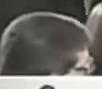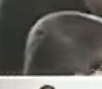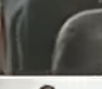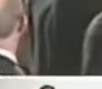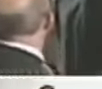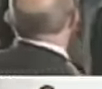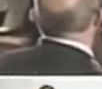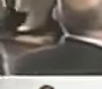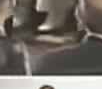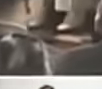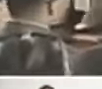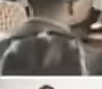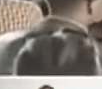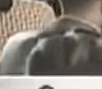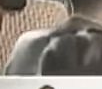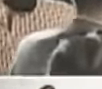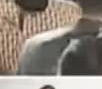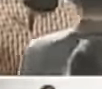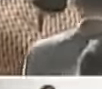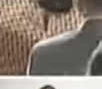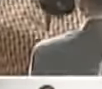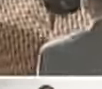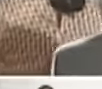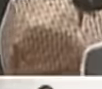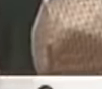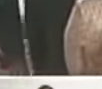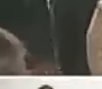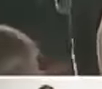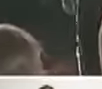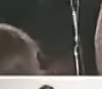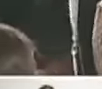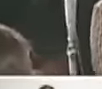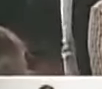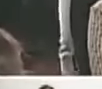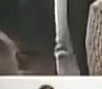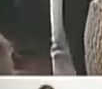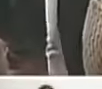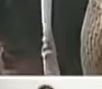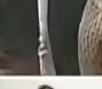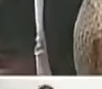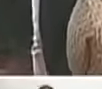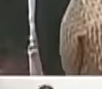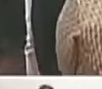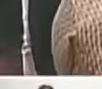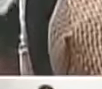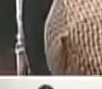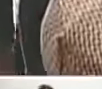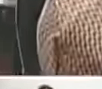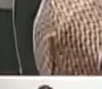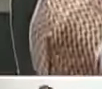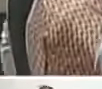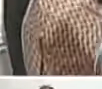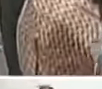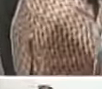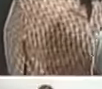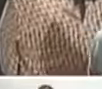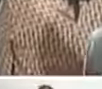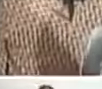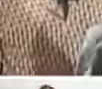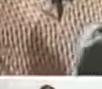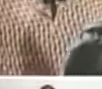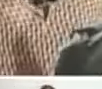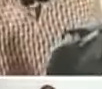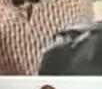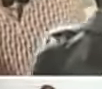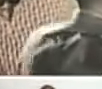tenido también para rescatar la obra del libertador Simón Bolívar y todo el territorio